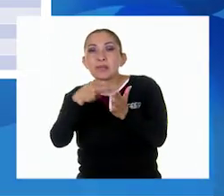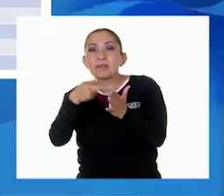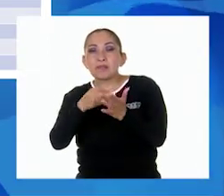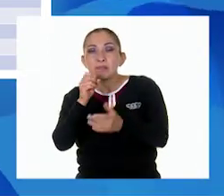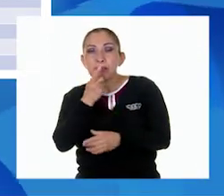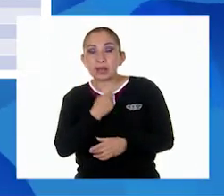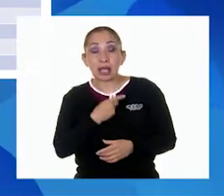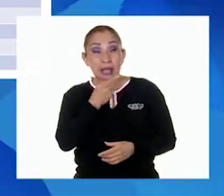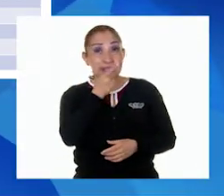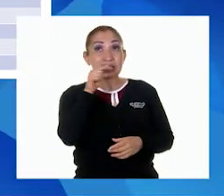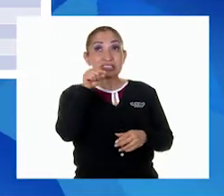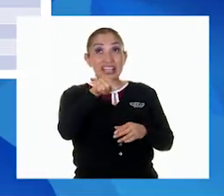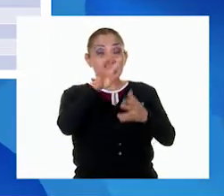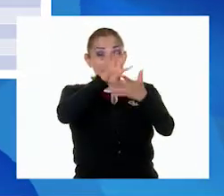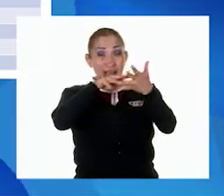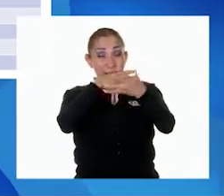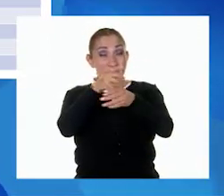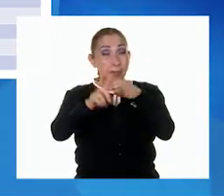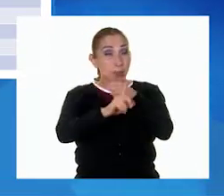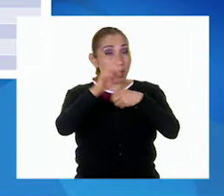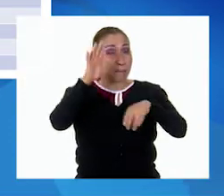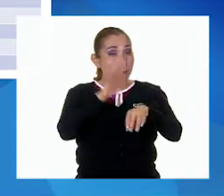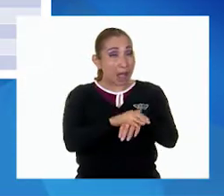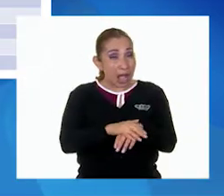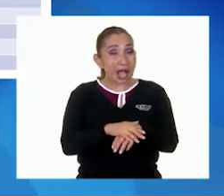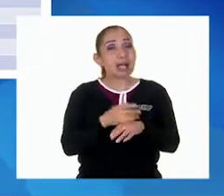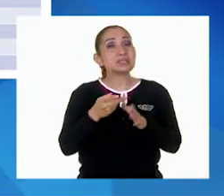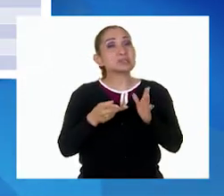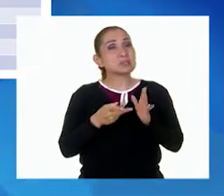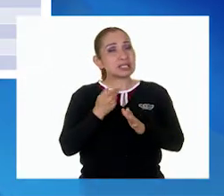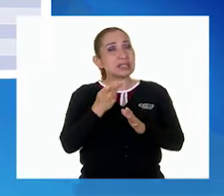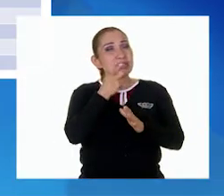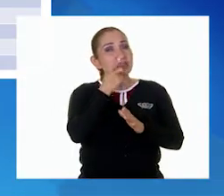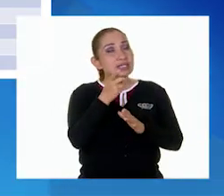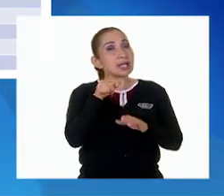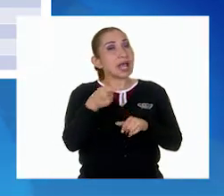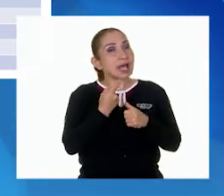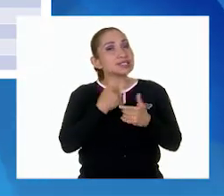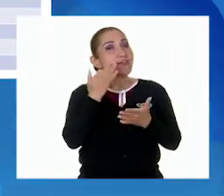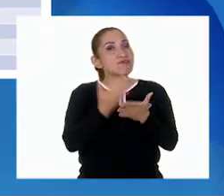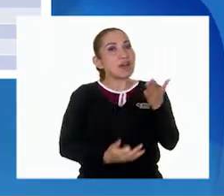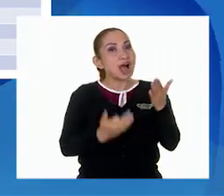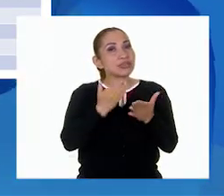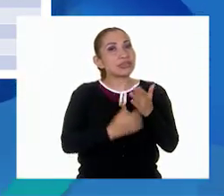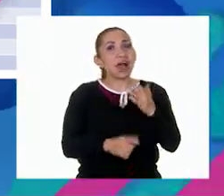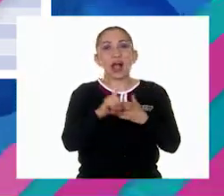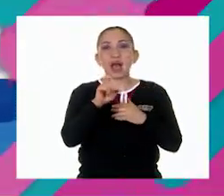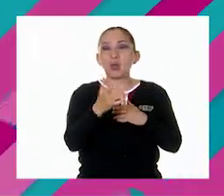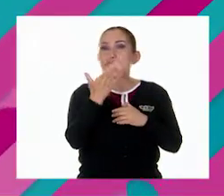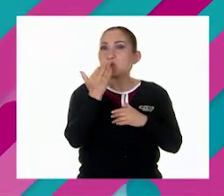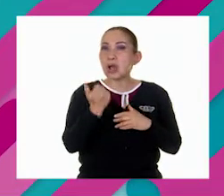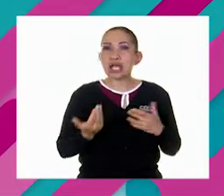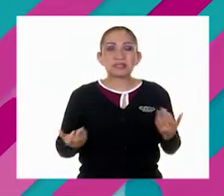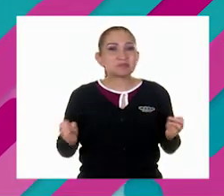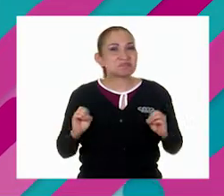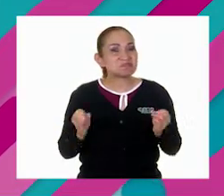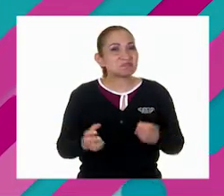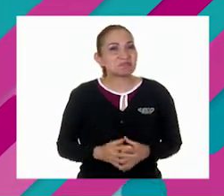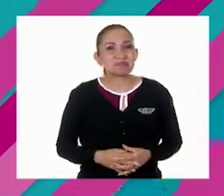según esta tabla, el problema que más veces se mencionó es el de la falta de agua